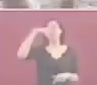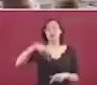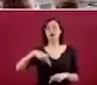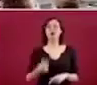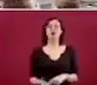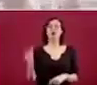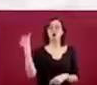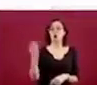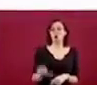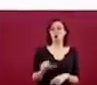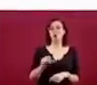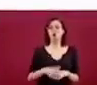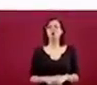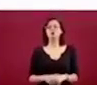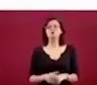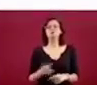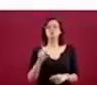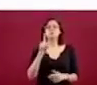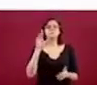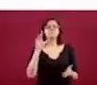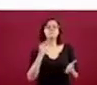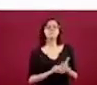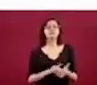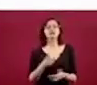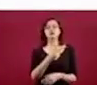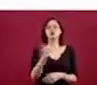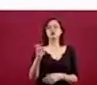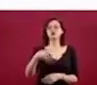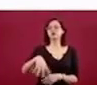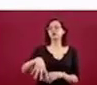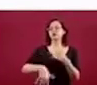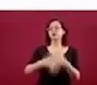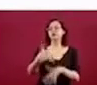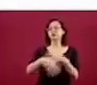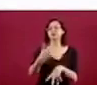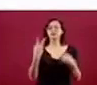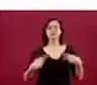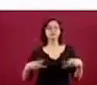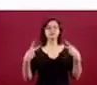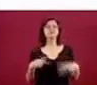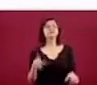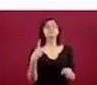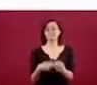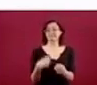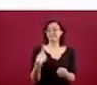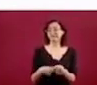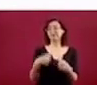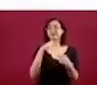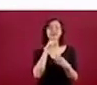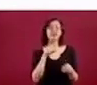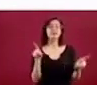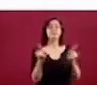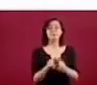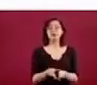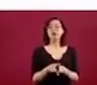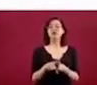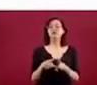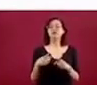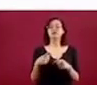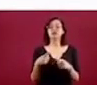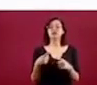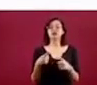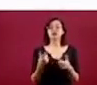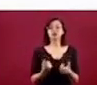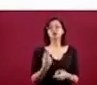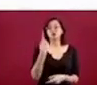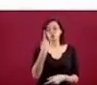Son 1.215 casos confirmados. Así también se suma una nueva defunción para